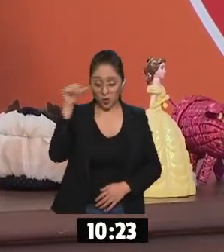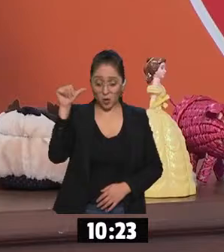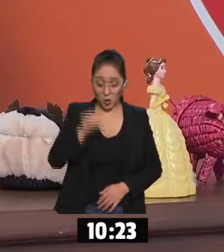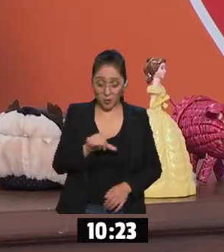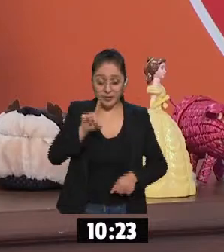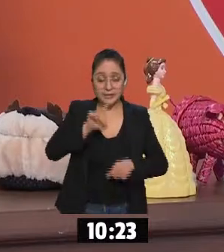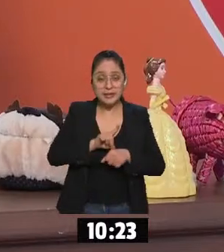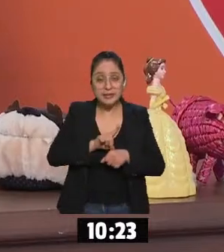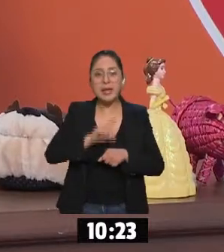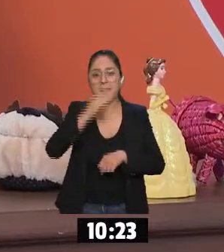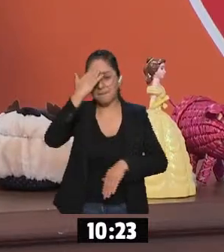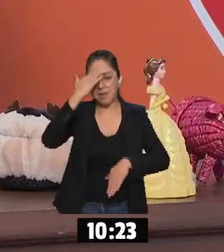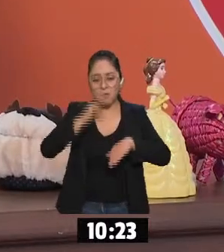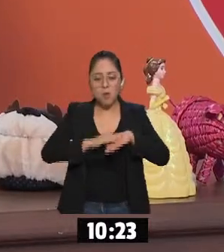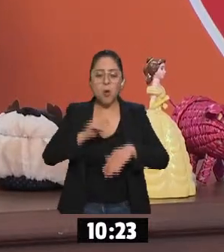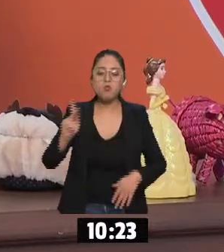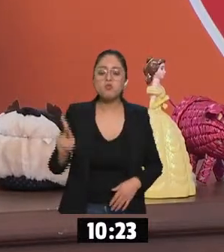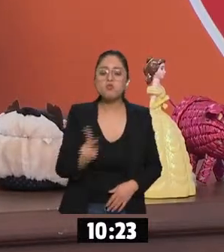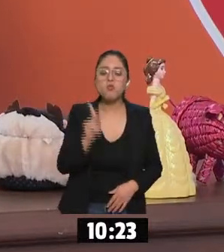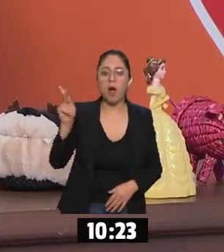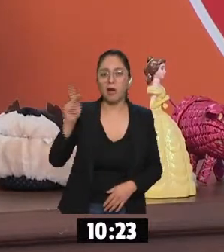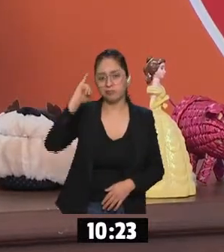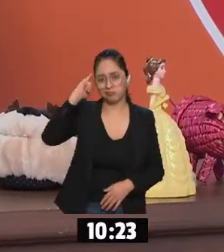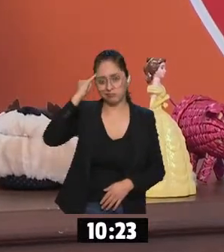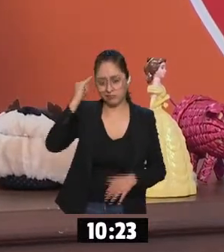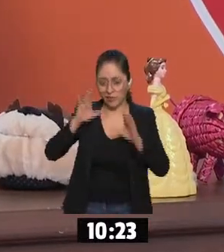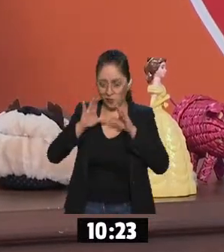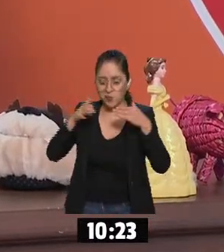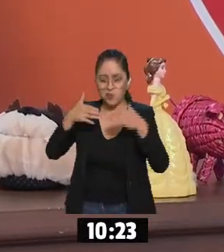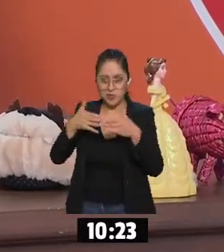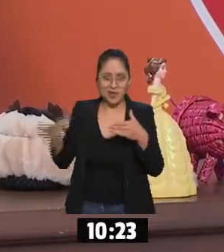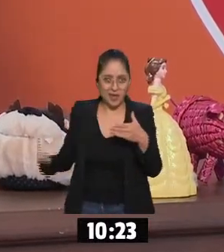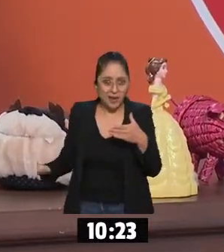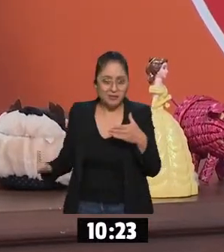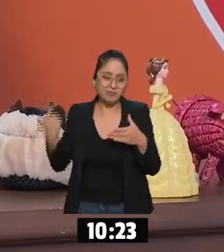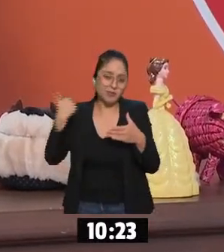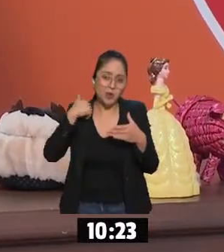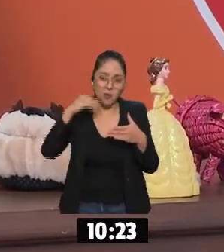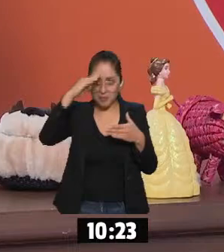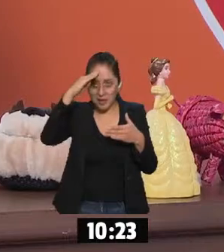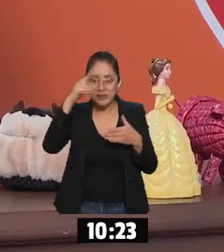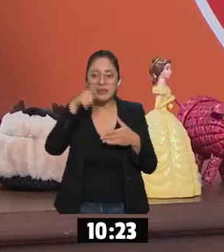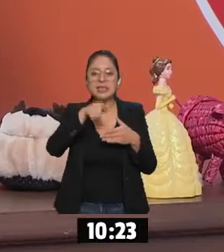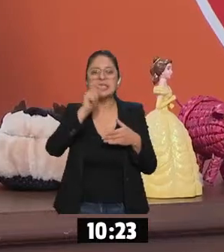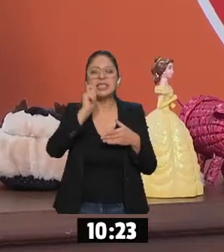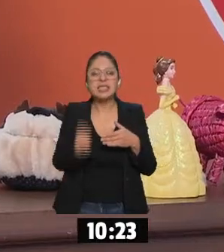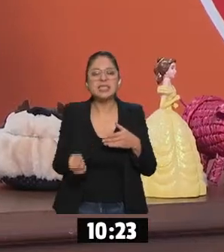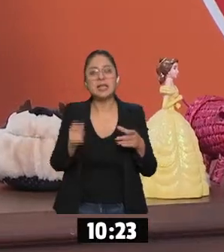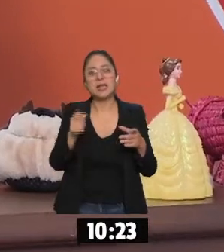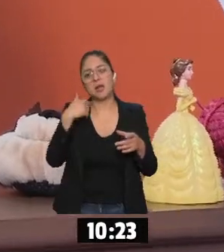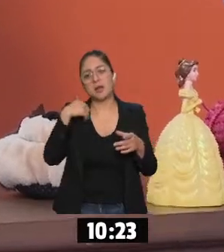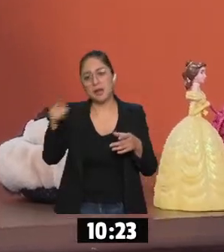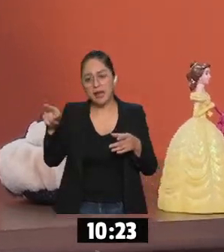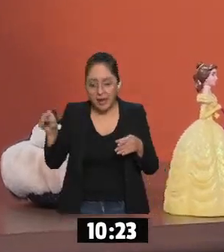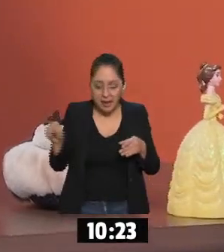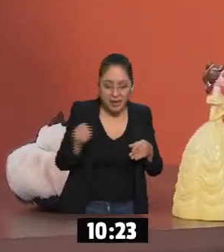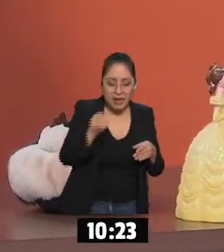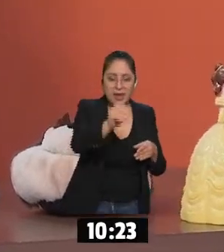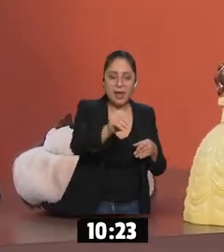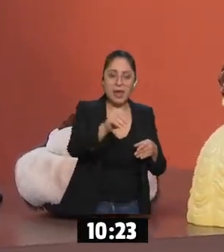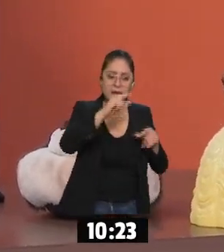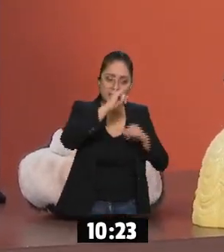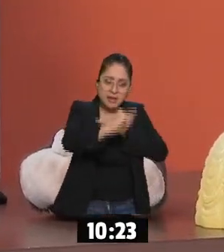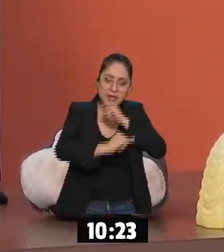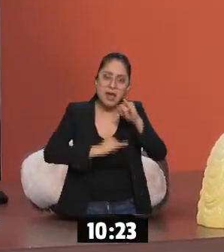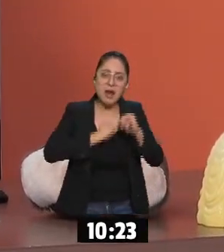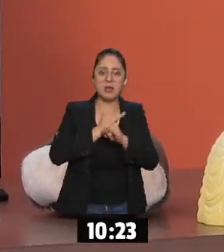Originarios. Así es. Debería de ser una celebración, pero híjole. Nacional. Sí. hasta internacional. Sí. Que